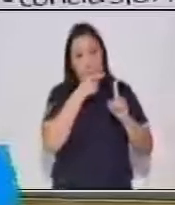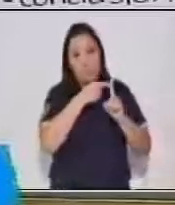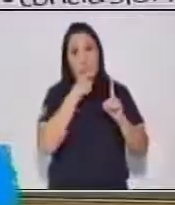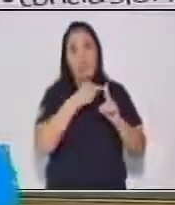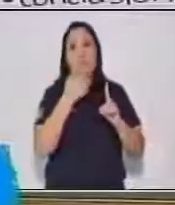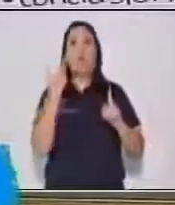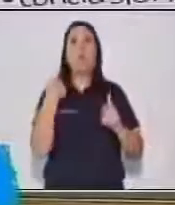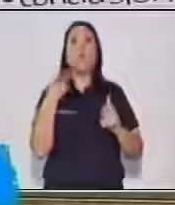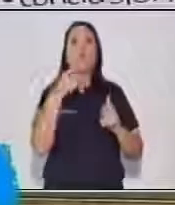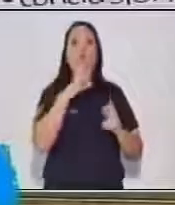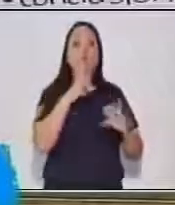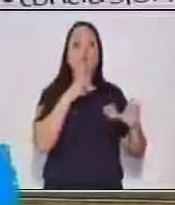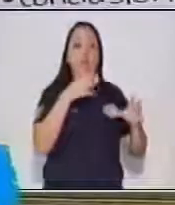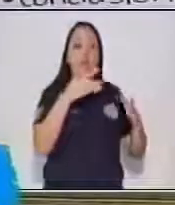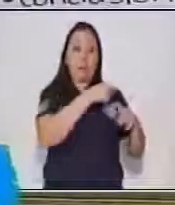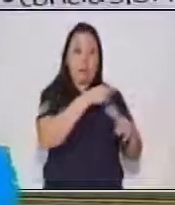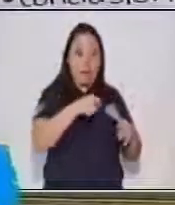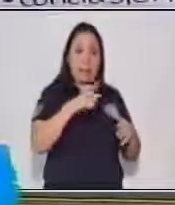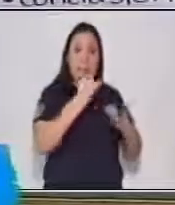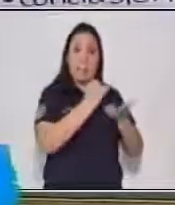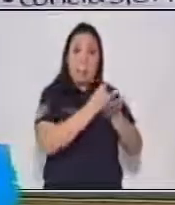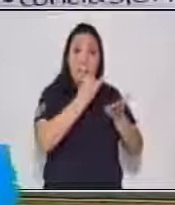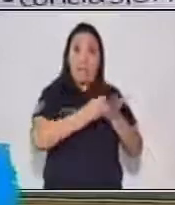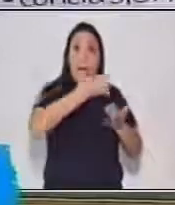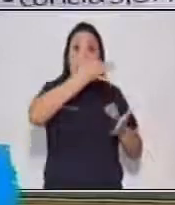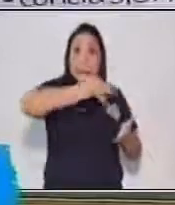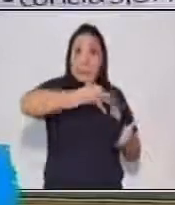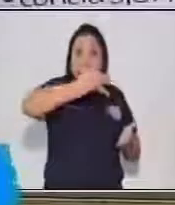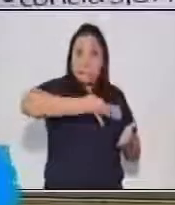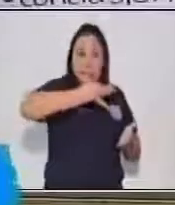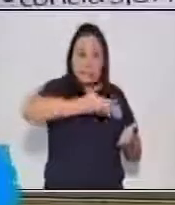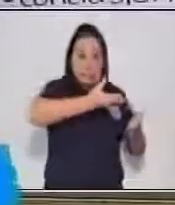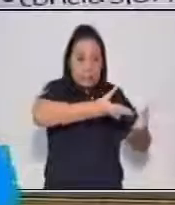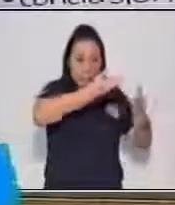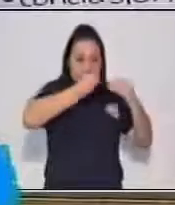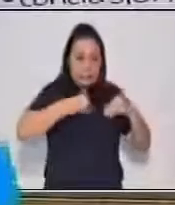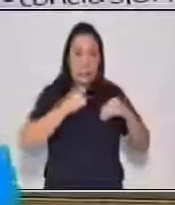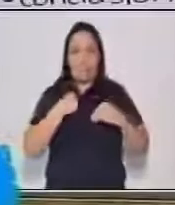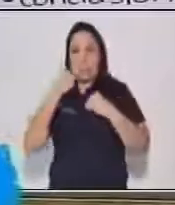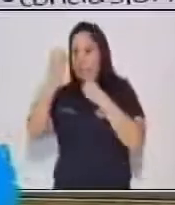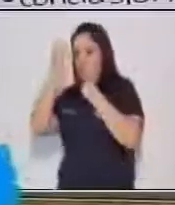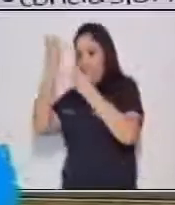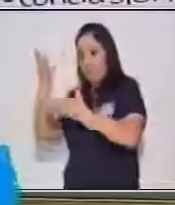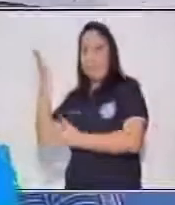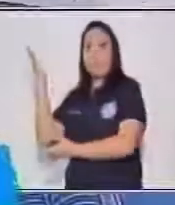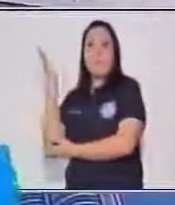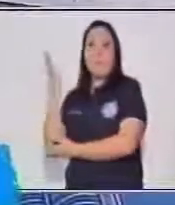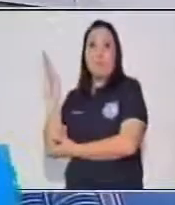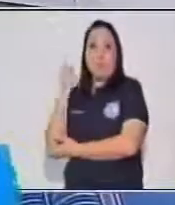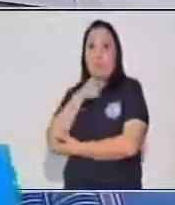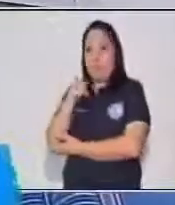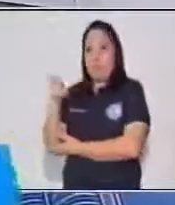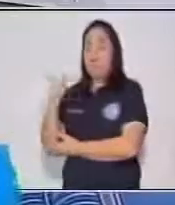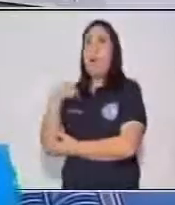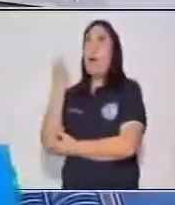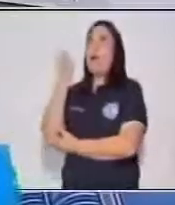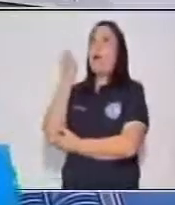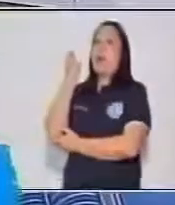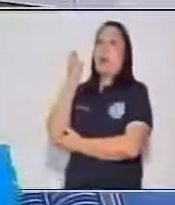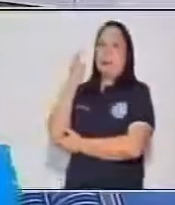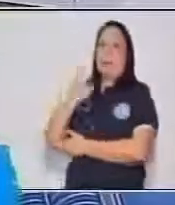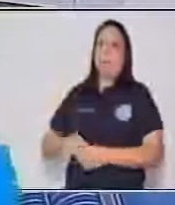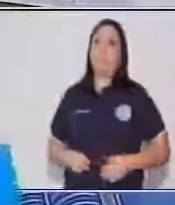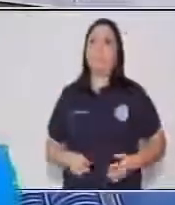fuentes confiables, esas fuentes que realmente te den a ti la información certera para poder llevar a cabo